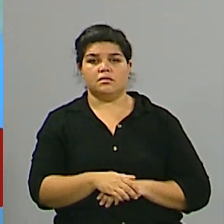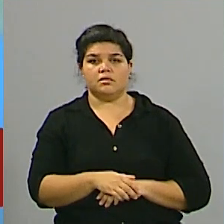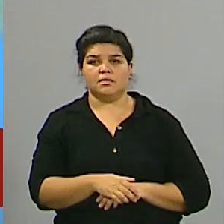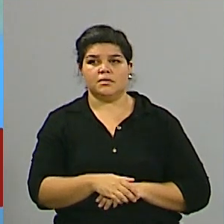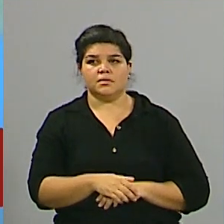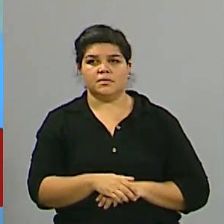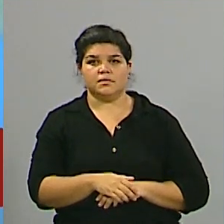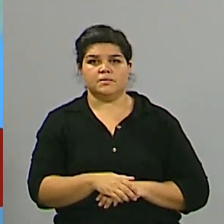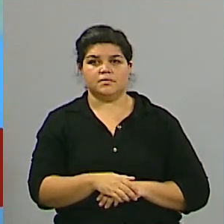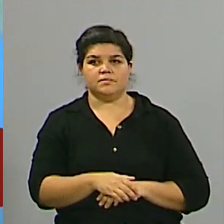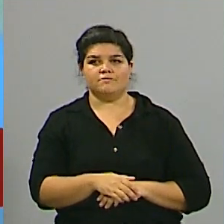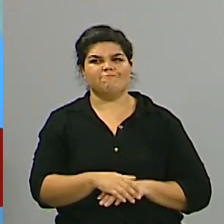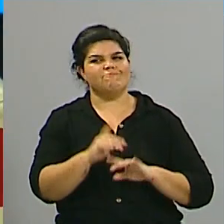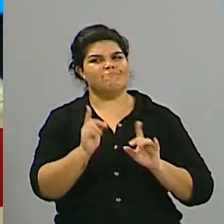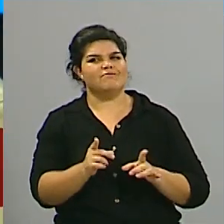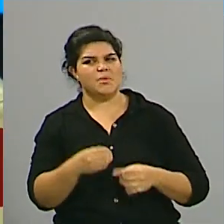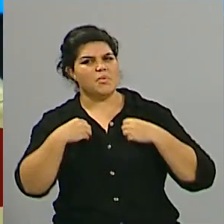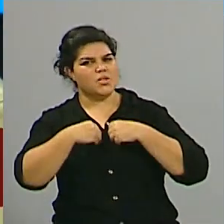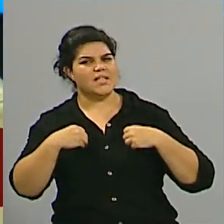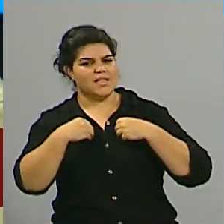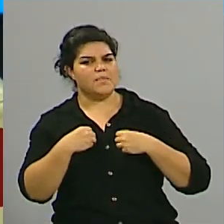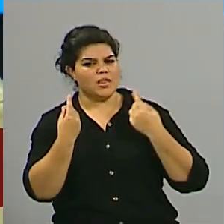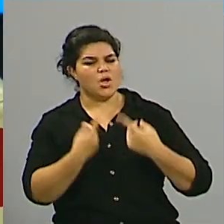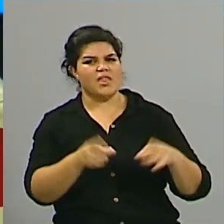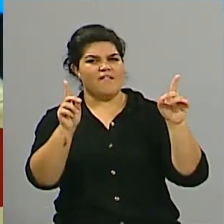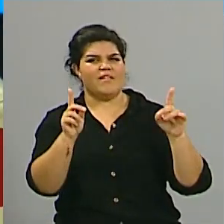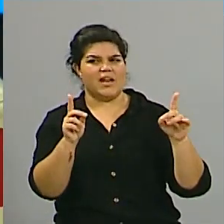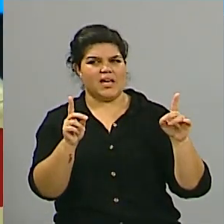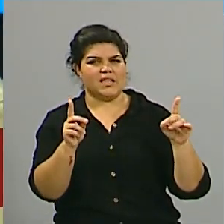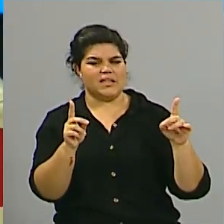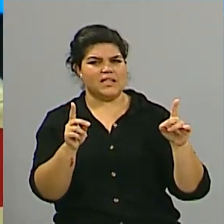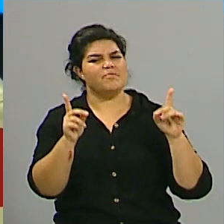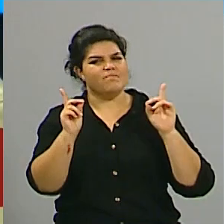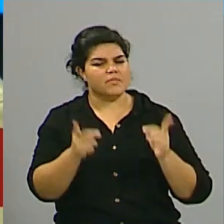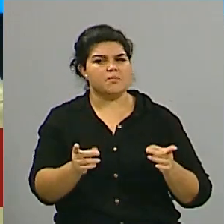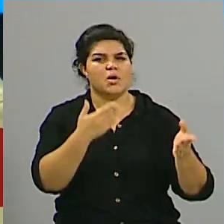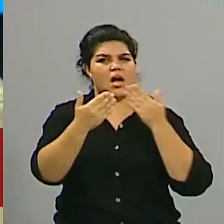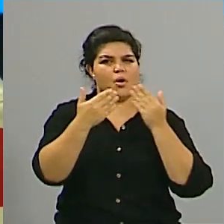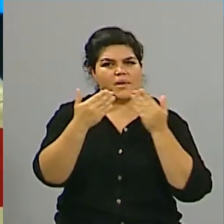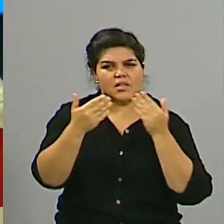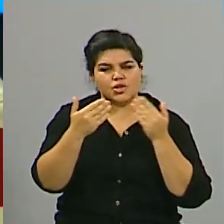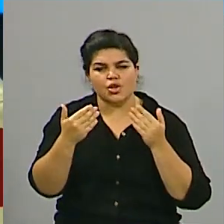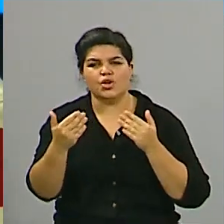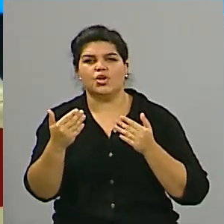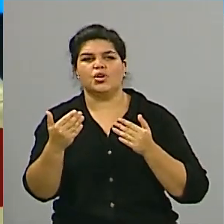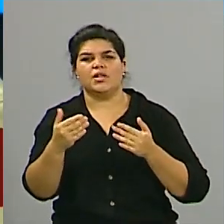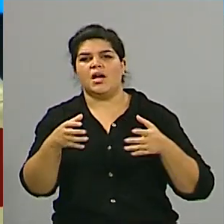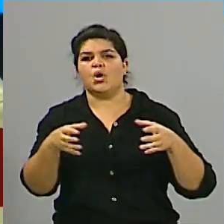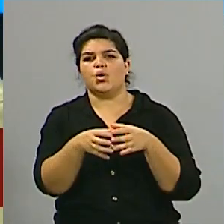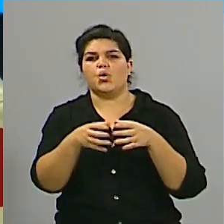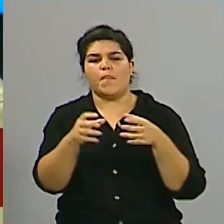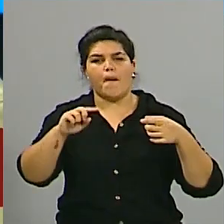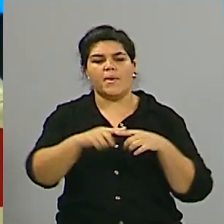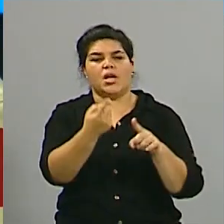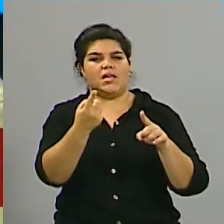tan parecida a lo que después surgen las conversaciones de la dirigencia política